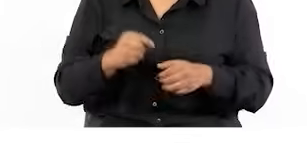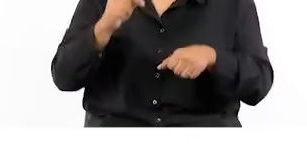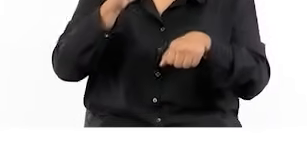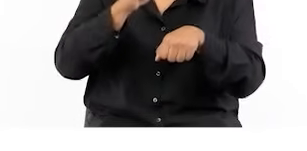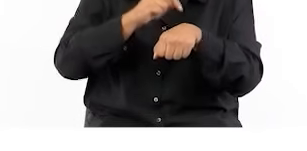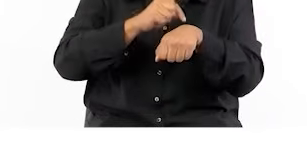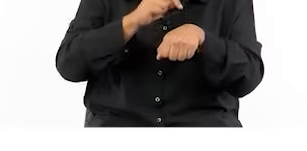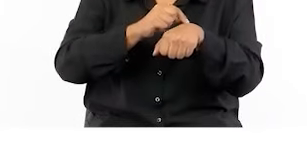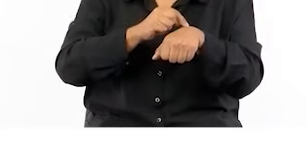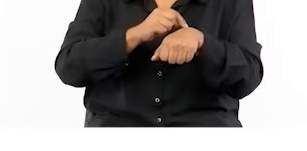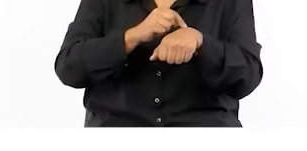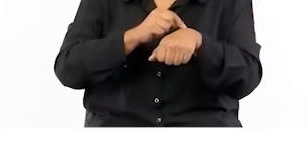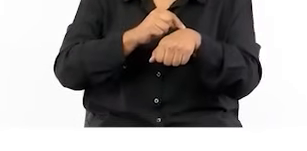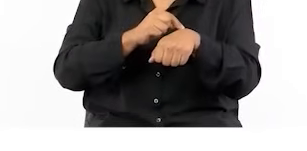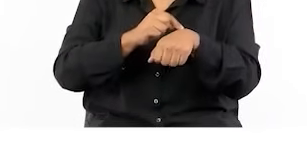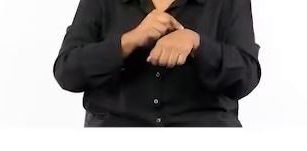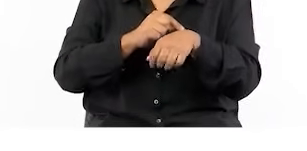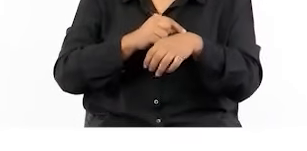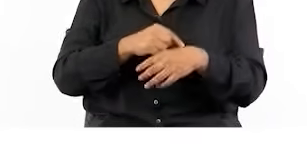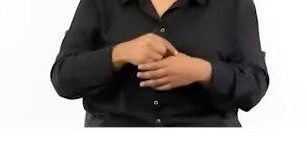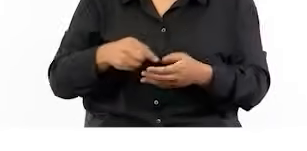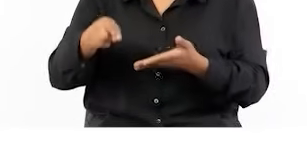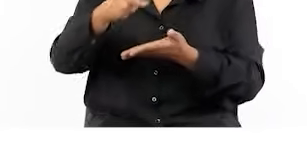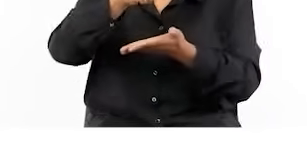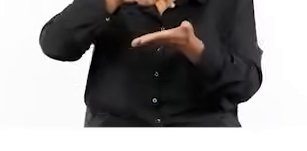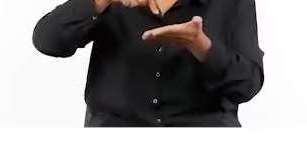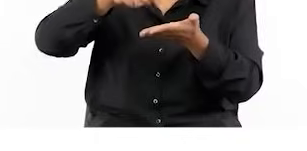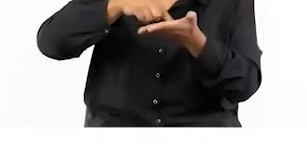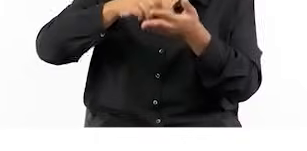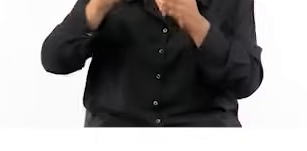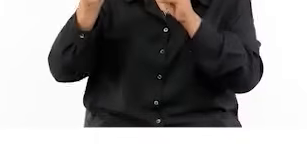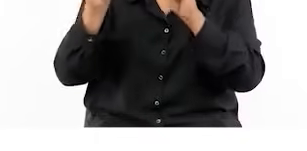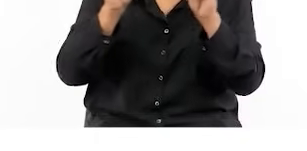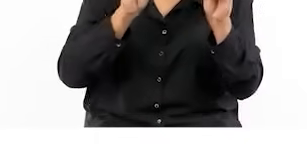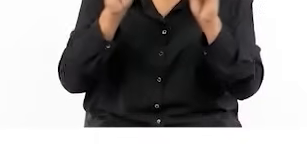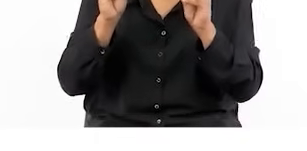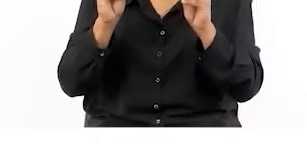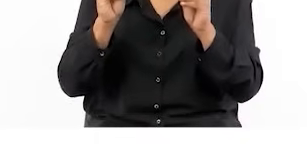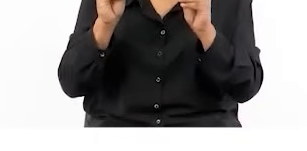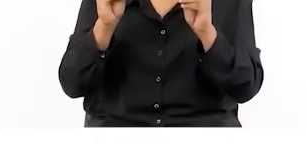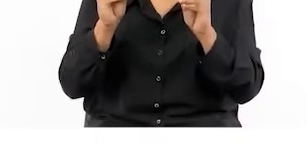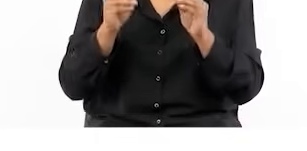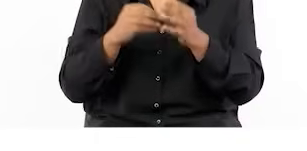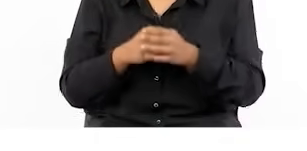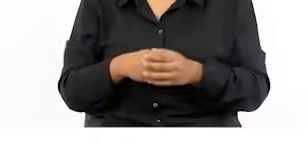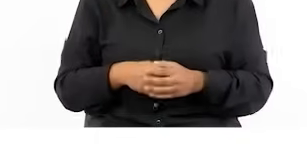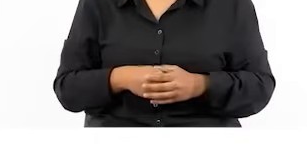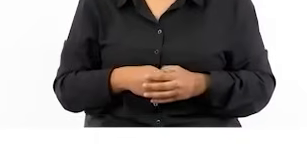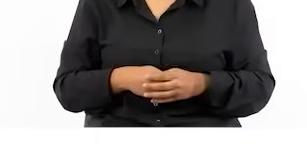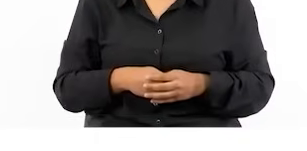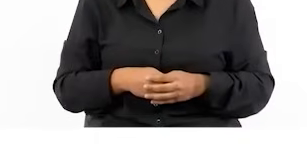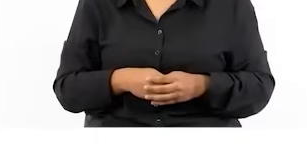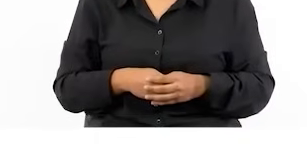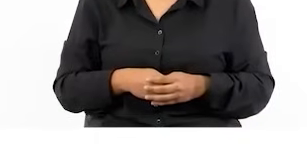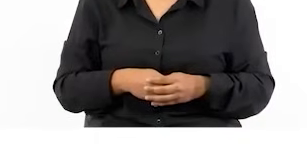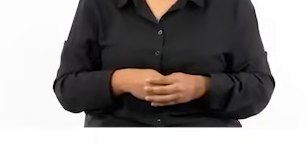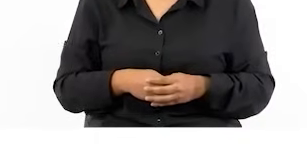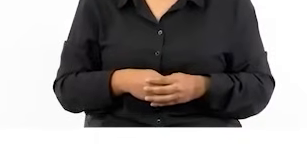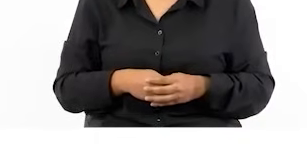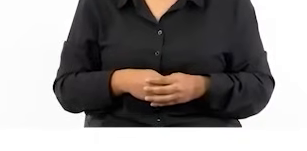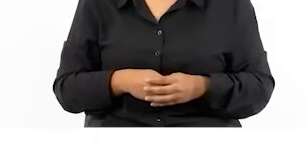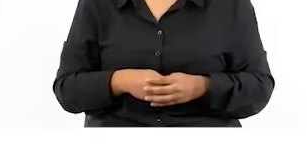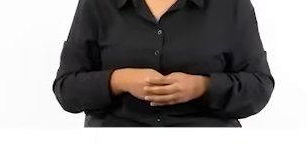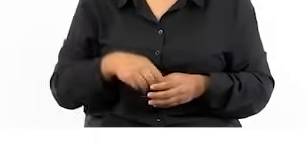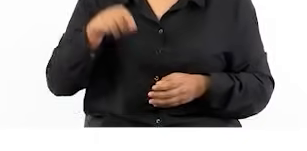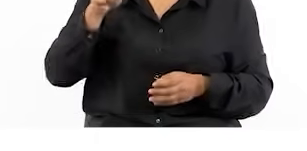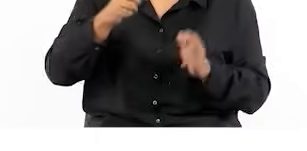nutación, y es la oscilación periódica del eje de rotación alrededor de la posición media